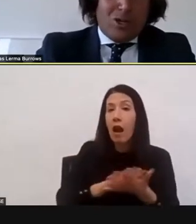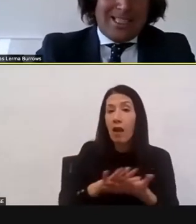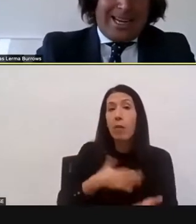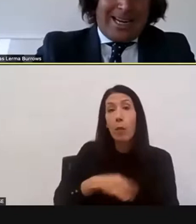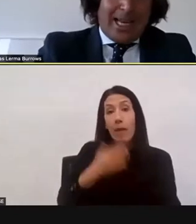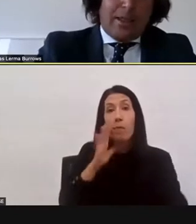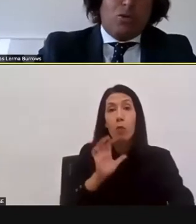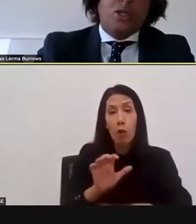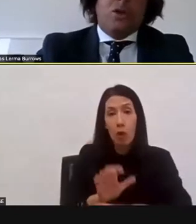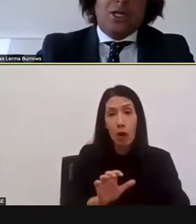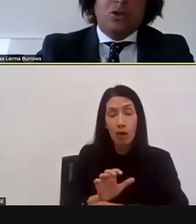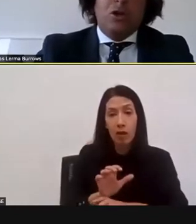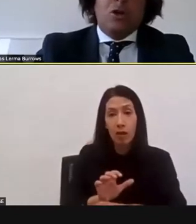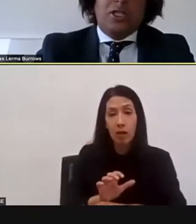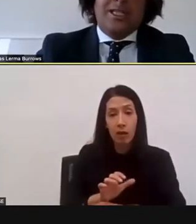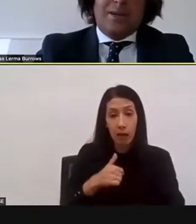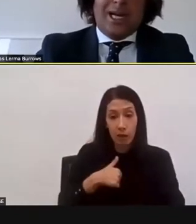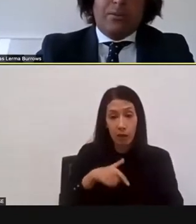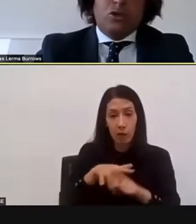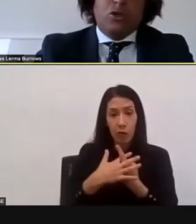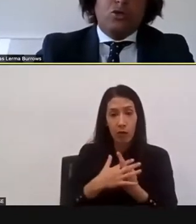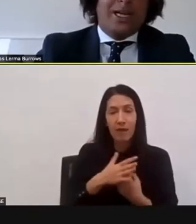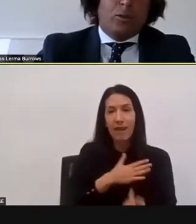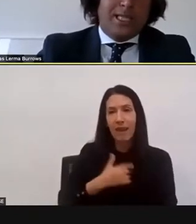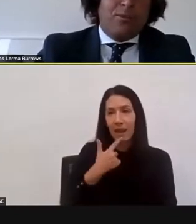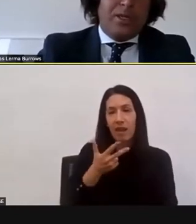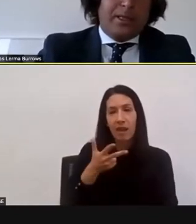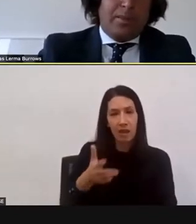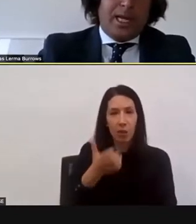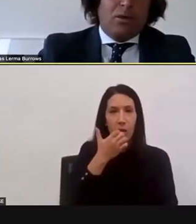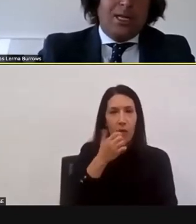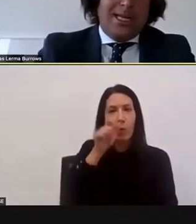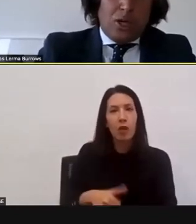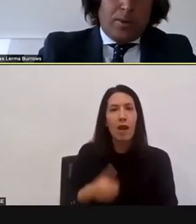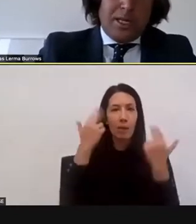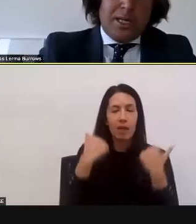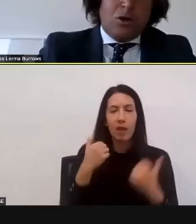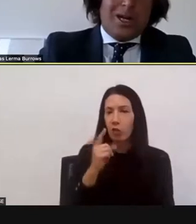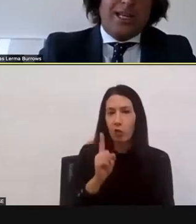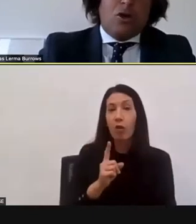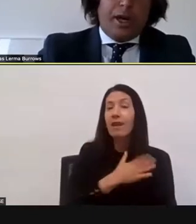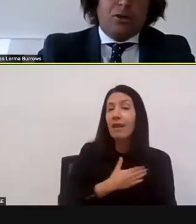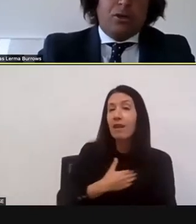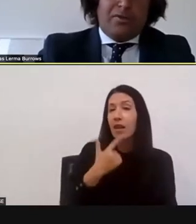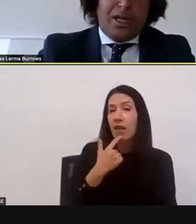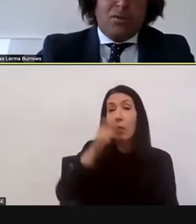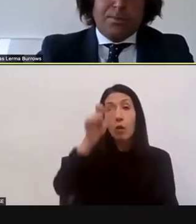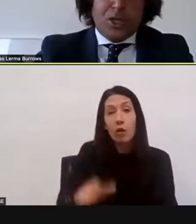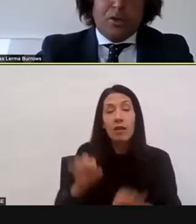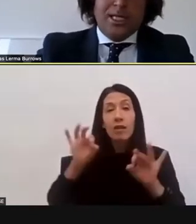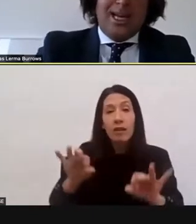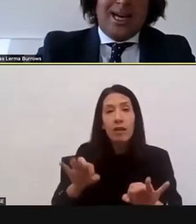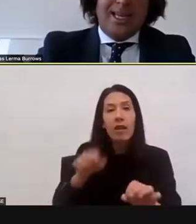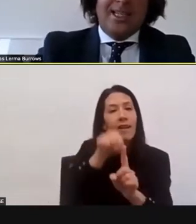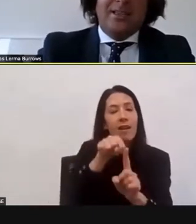no está recreada en nuestro caso con chistes macabros, con un sujeto pasivo indeterminado, sino más bien con alguien concreto, referido a unas